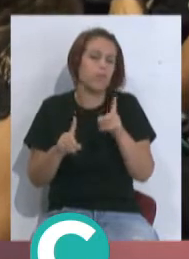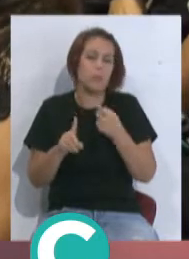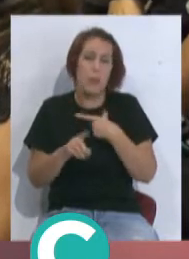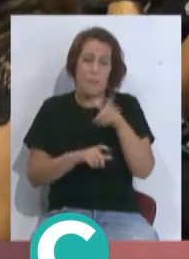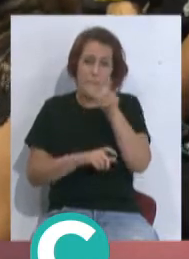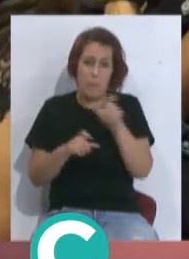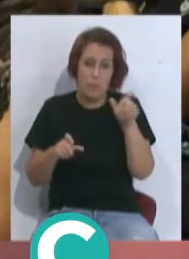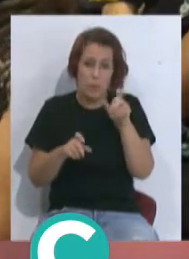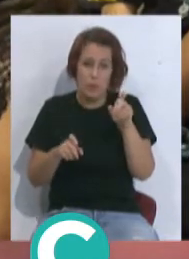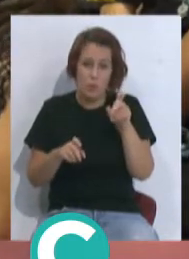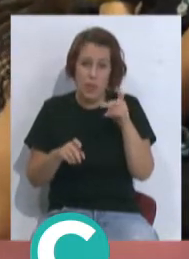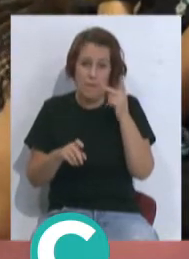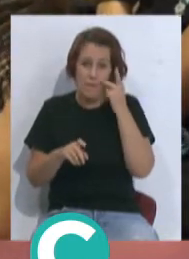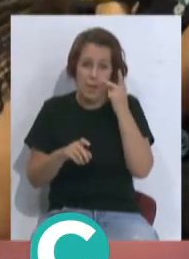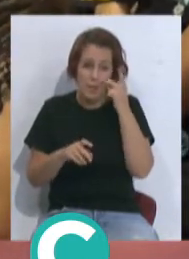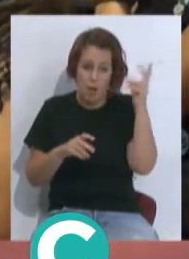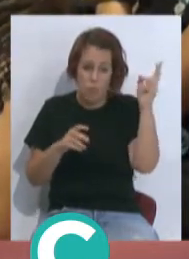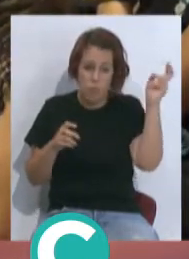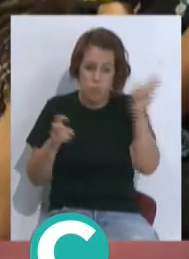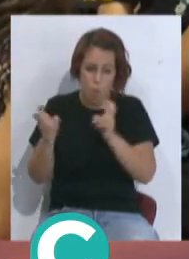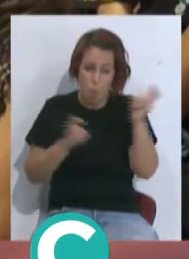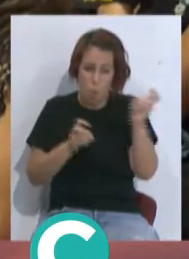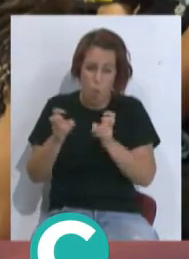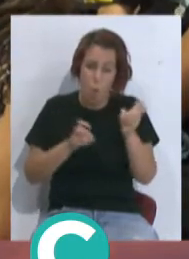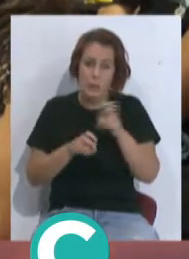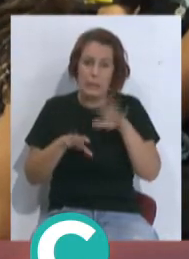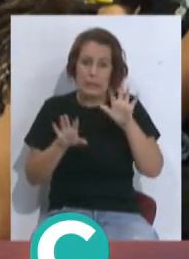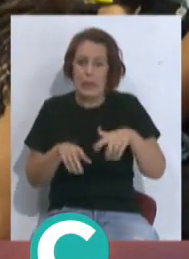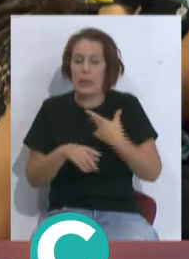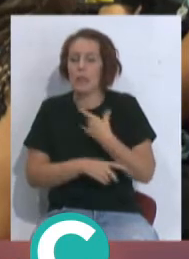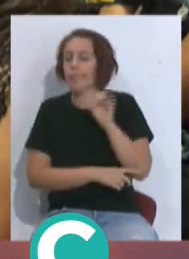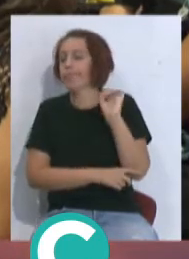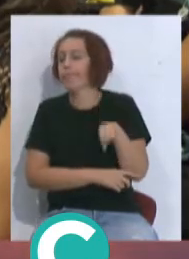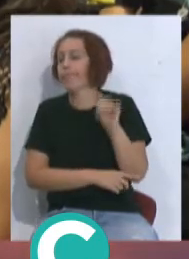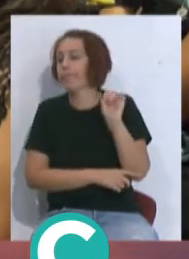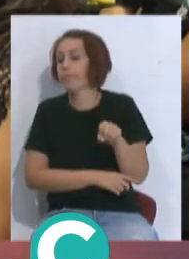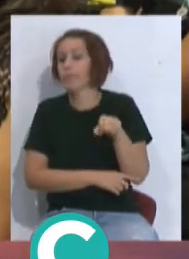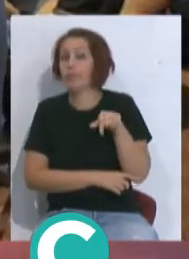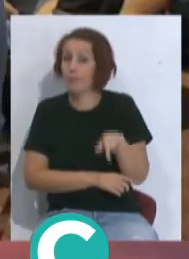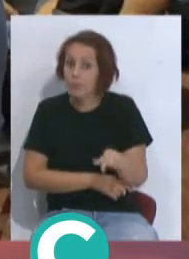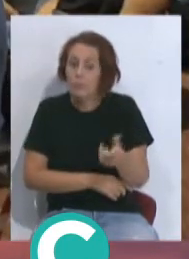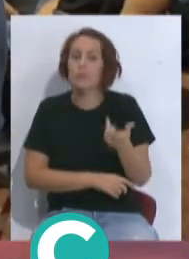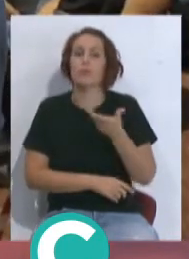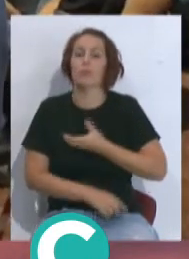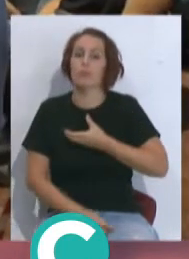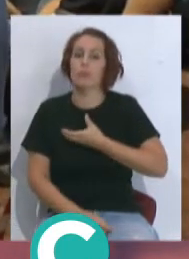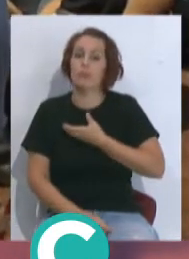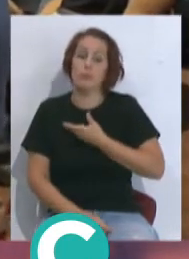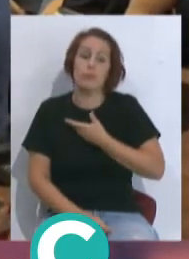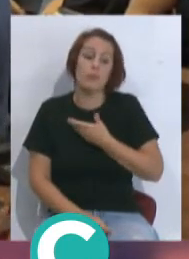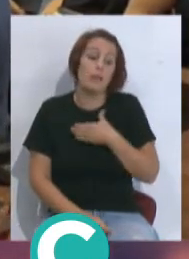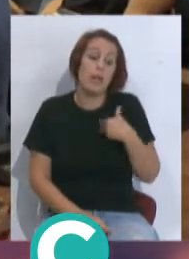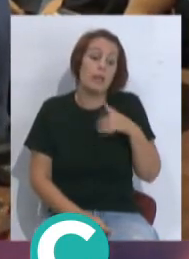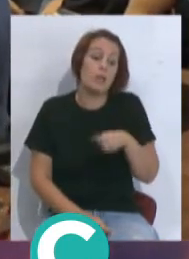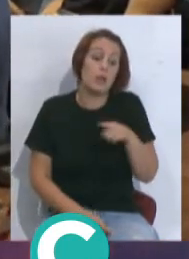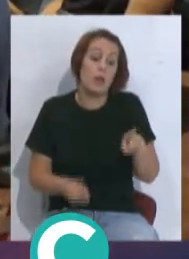número de personas y cada día está completamente desatendida? Ahí es donde también el ayuntamiento, quiera o no quiera, tiene